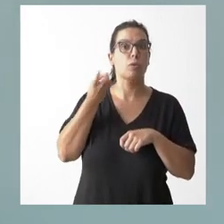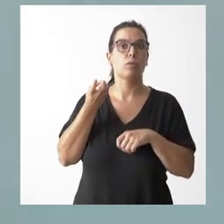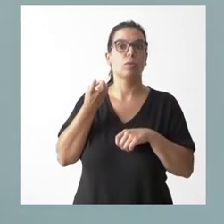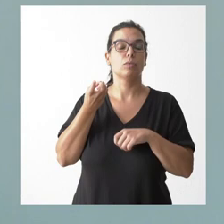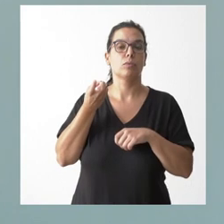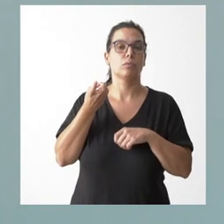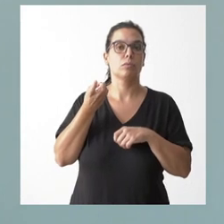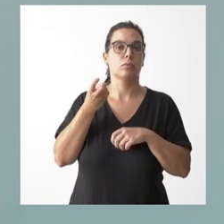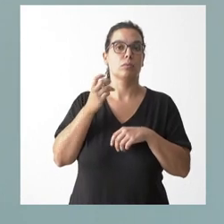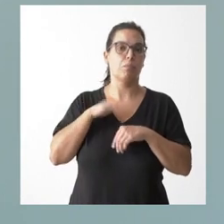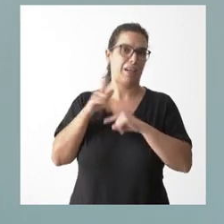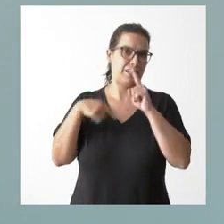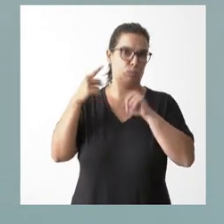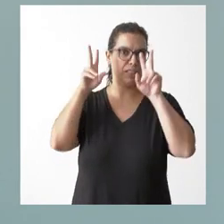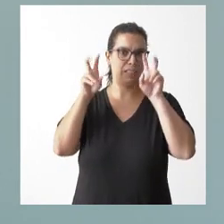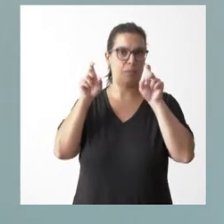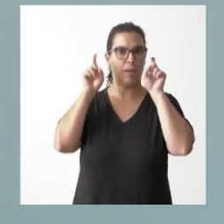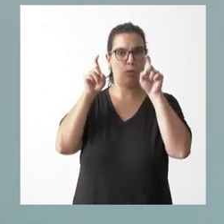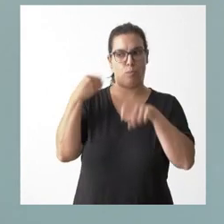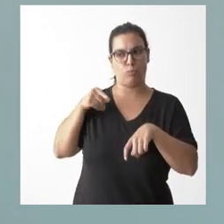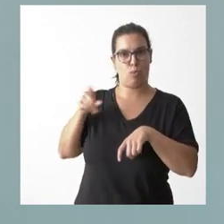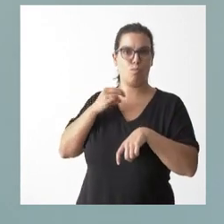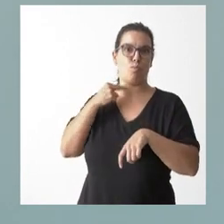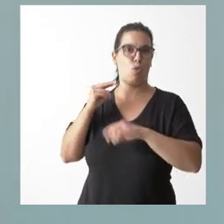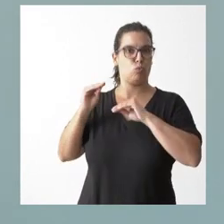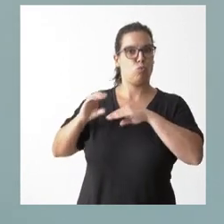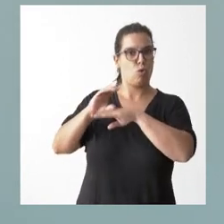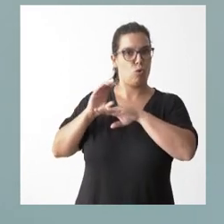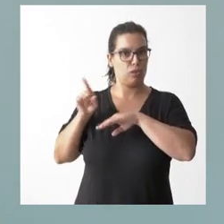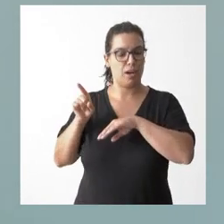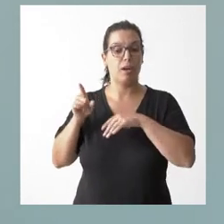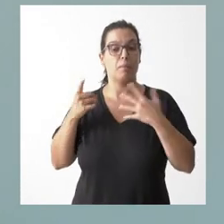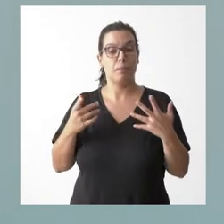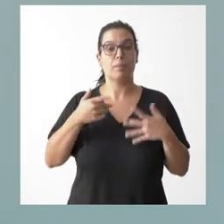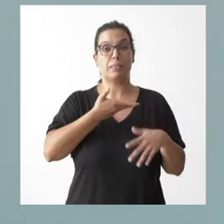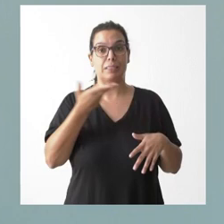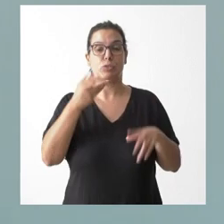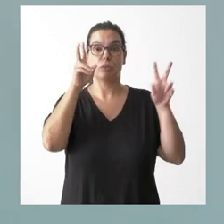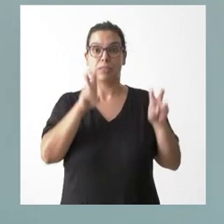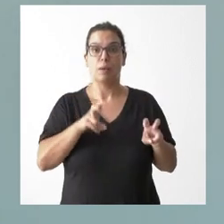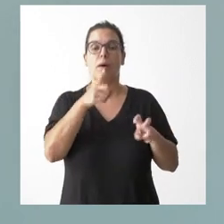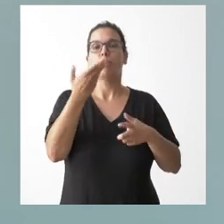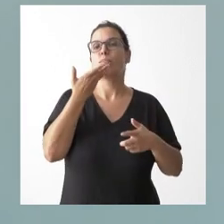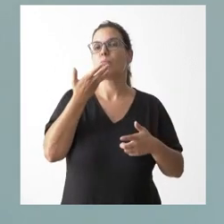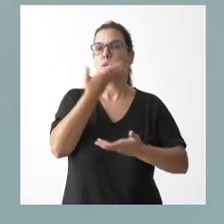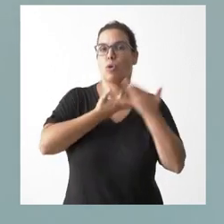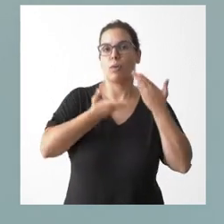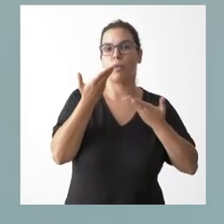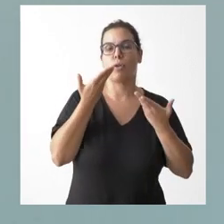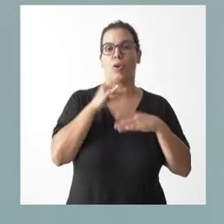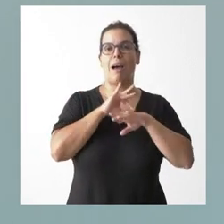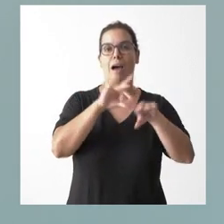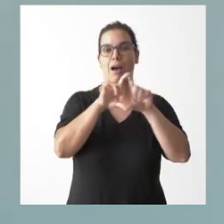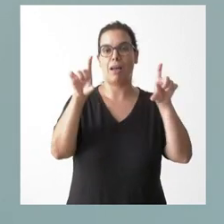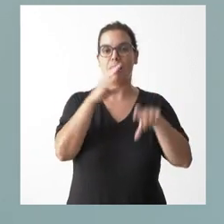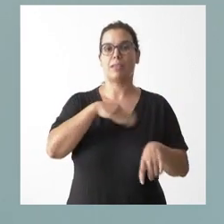que lo desarrolle con más detalle la propia consejera, está la colaboración con la Agencia Española